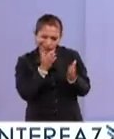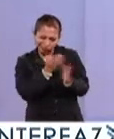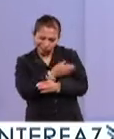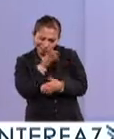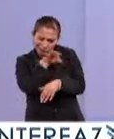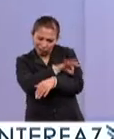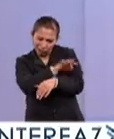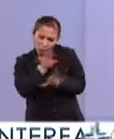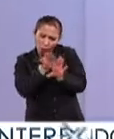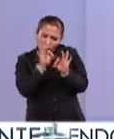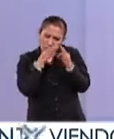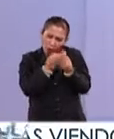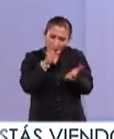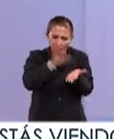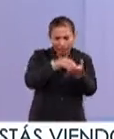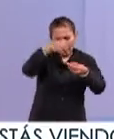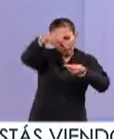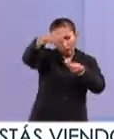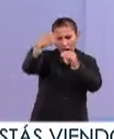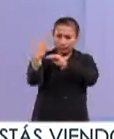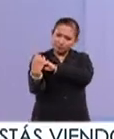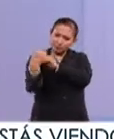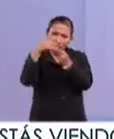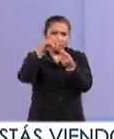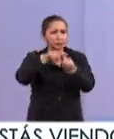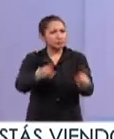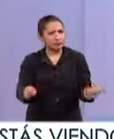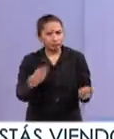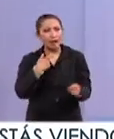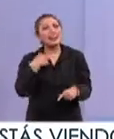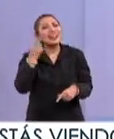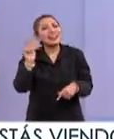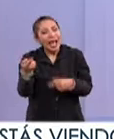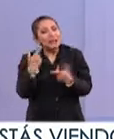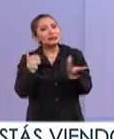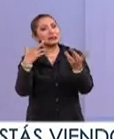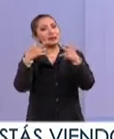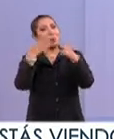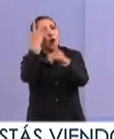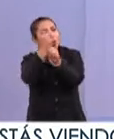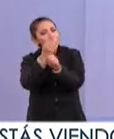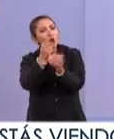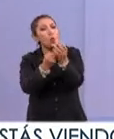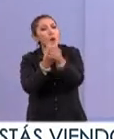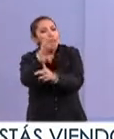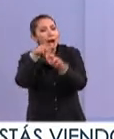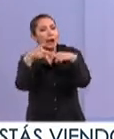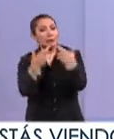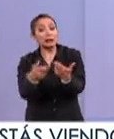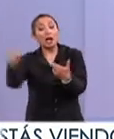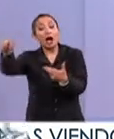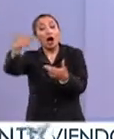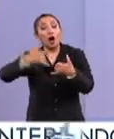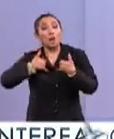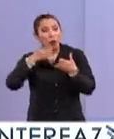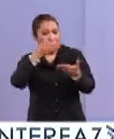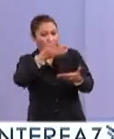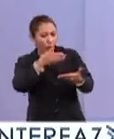el diseño, en el papel, en fin. Sí se trata de hacer una renovación de la revista, que los jóvenes la